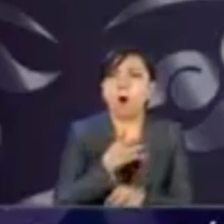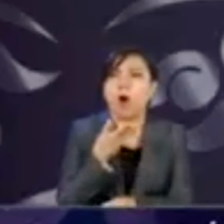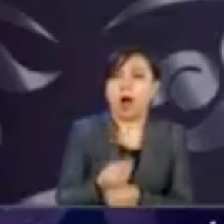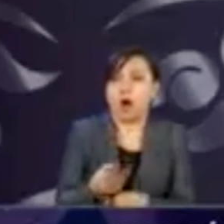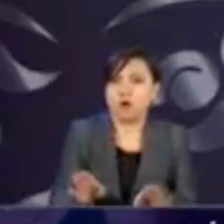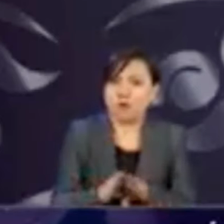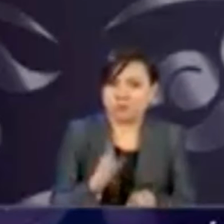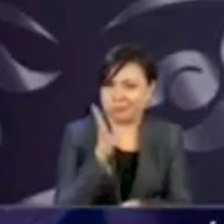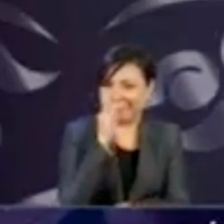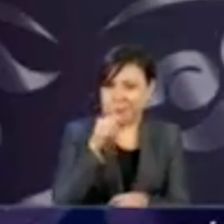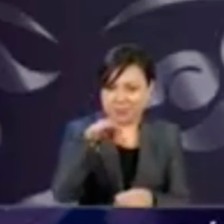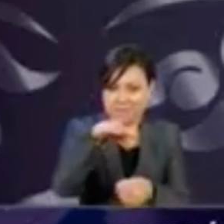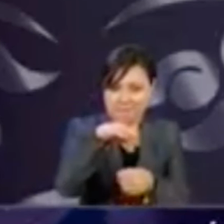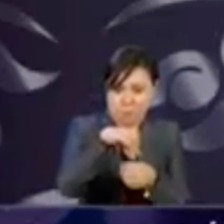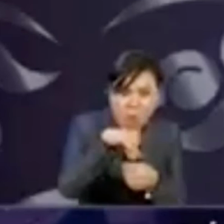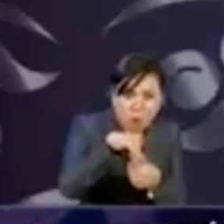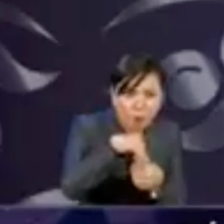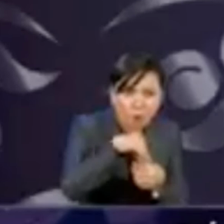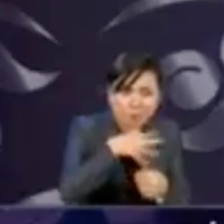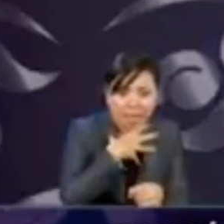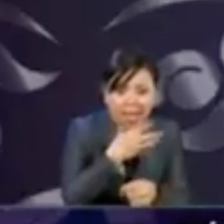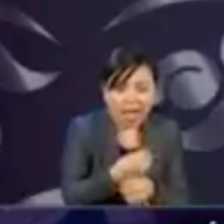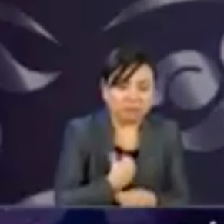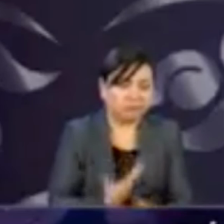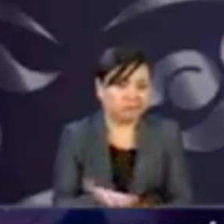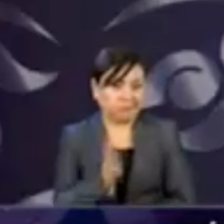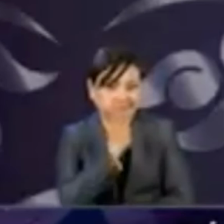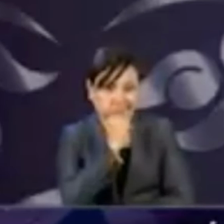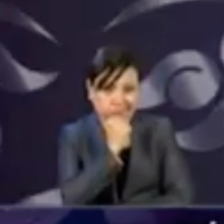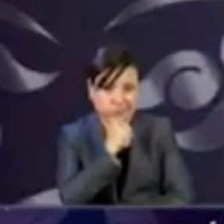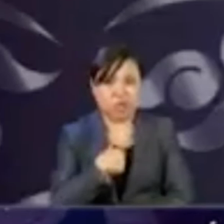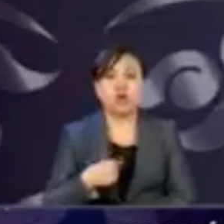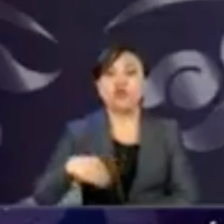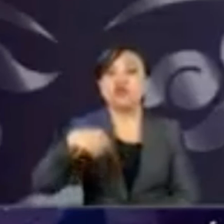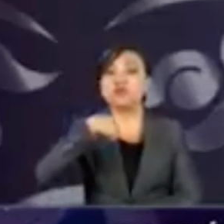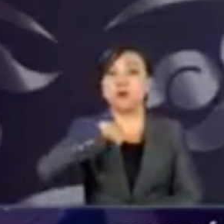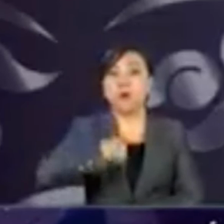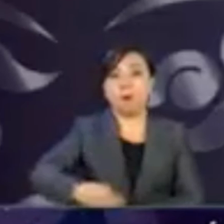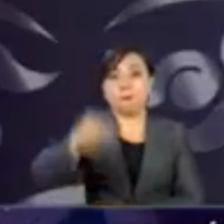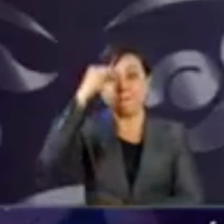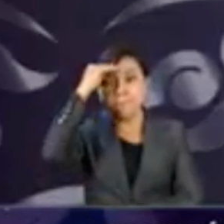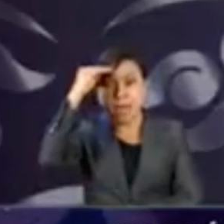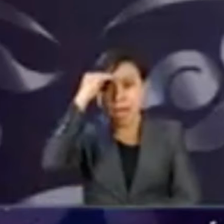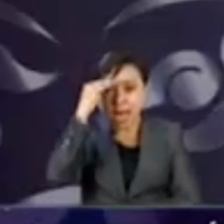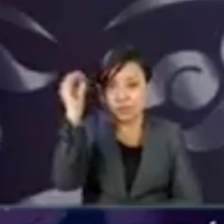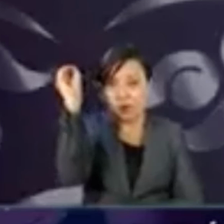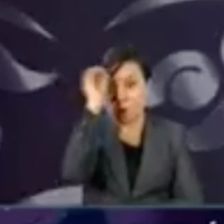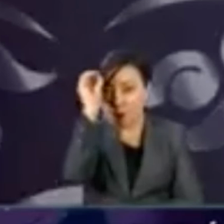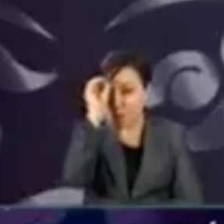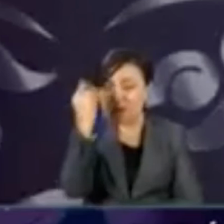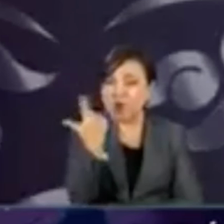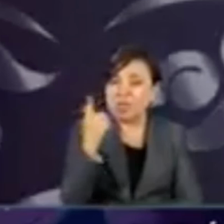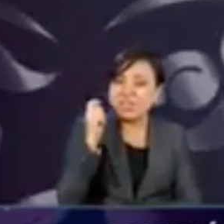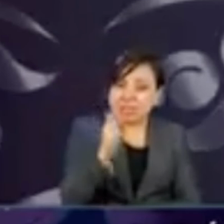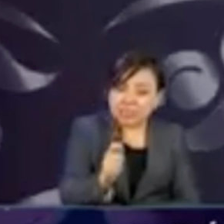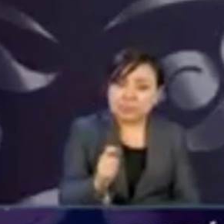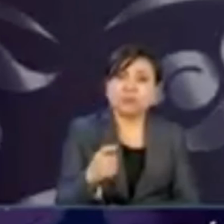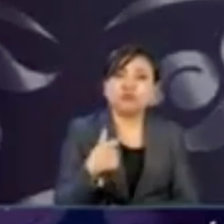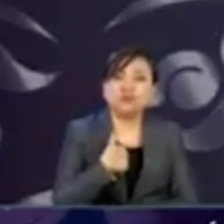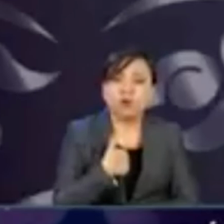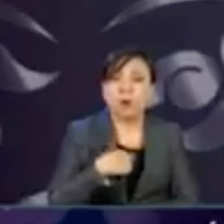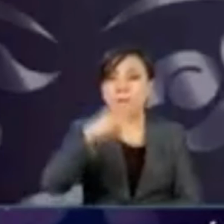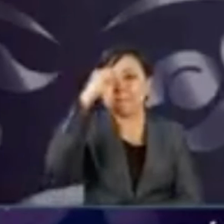yo convino pues a que podamos estar en condiciones de que sea ésta